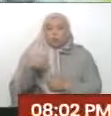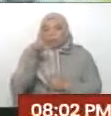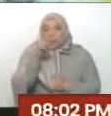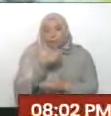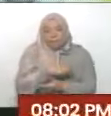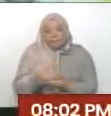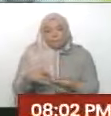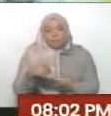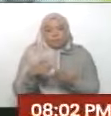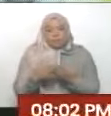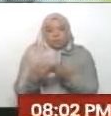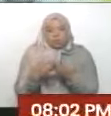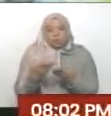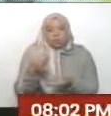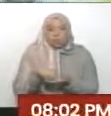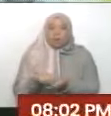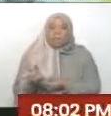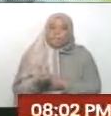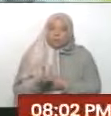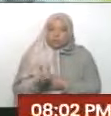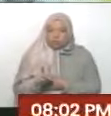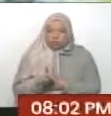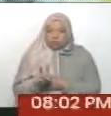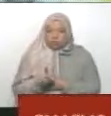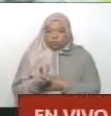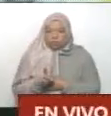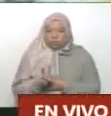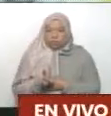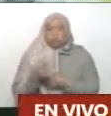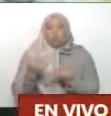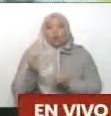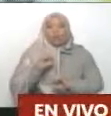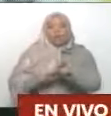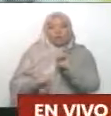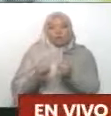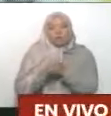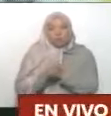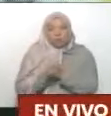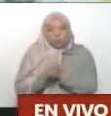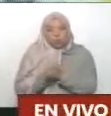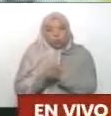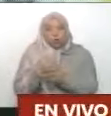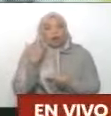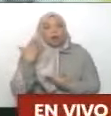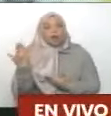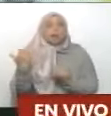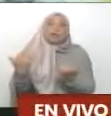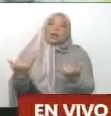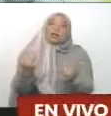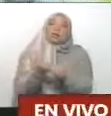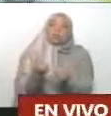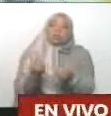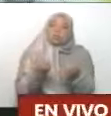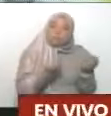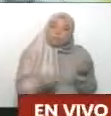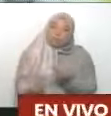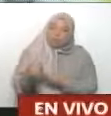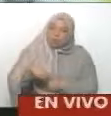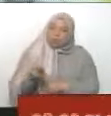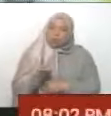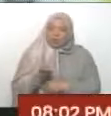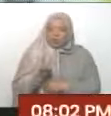migrantes que quieren regresar a Venezuela, y les tendemos los brazos y le decimos desde ya bienvenido